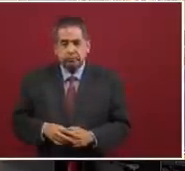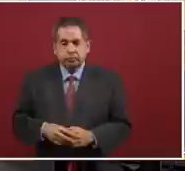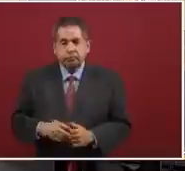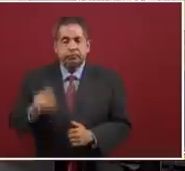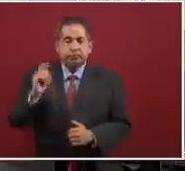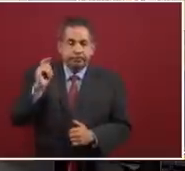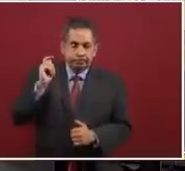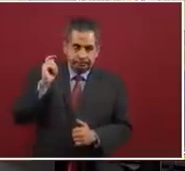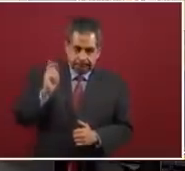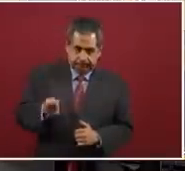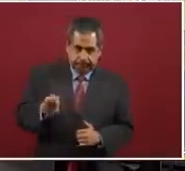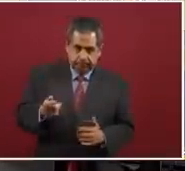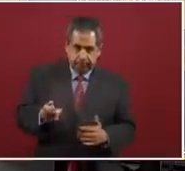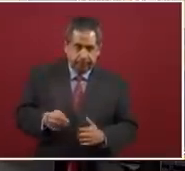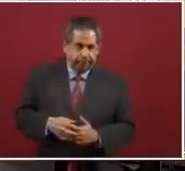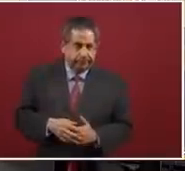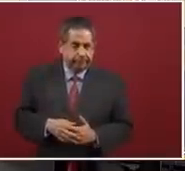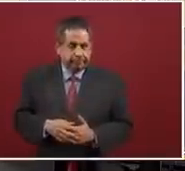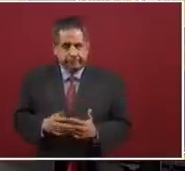tenemos que